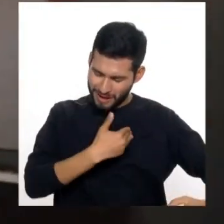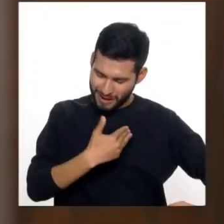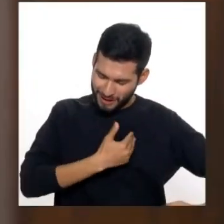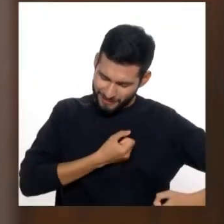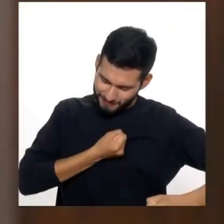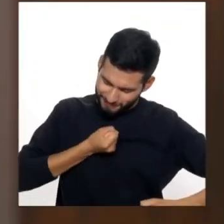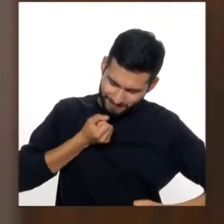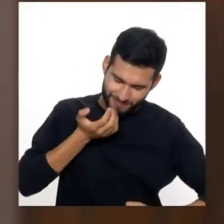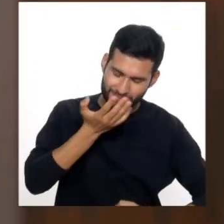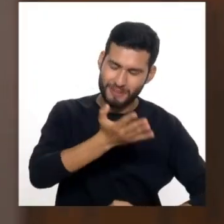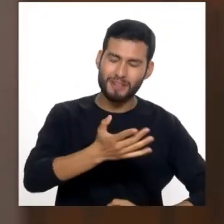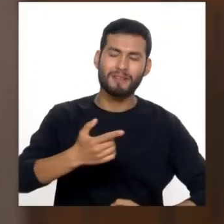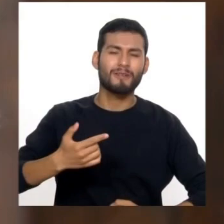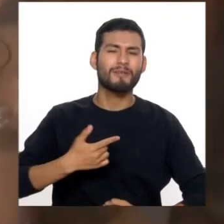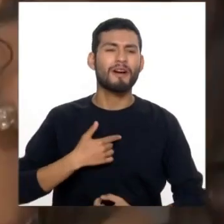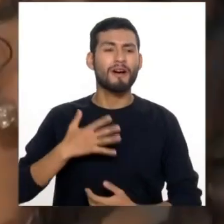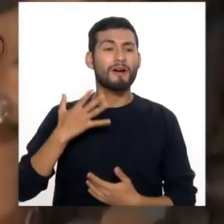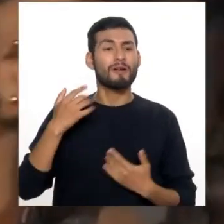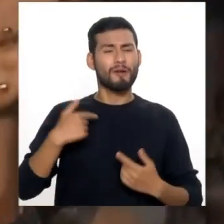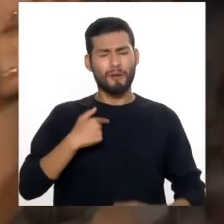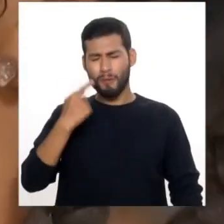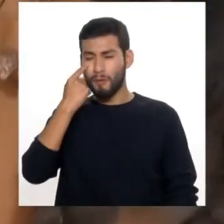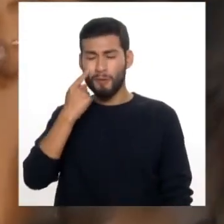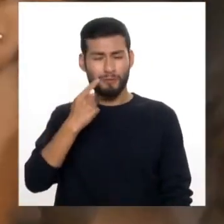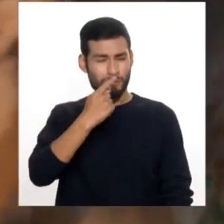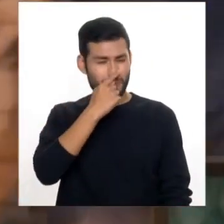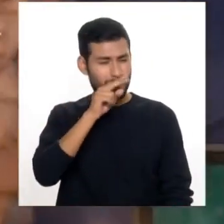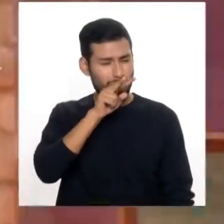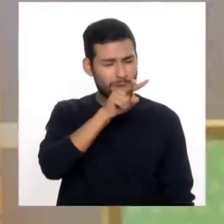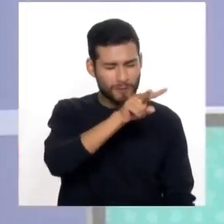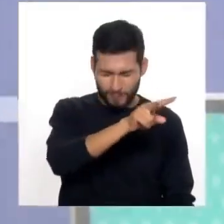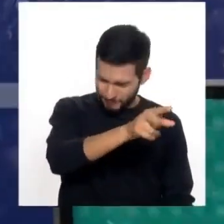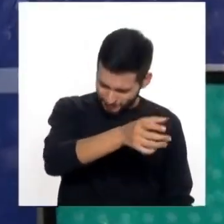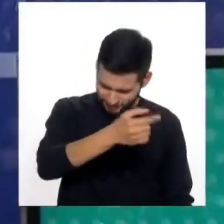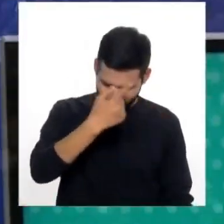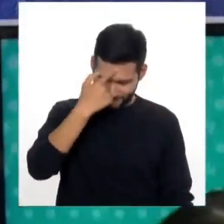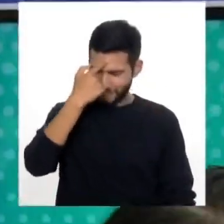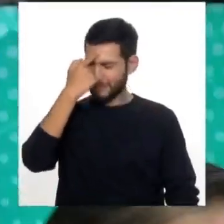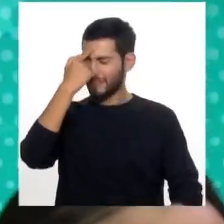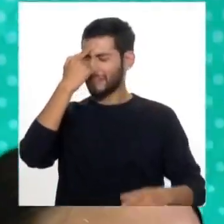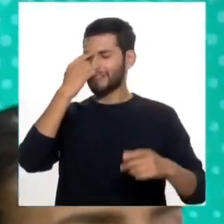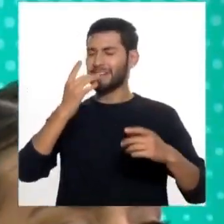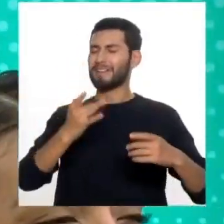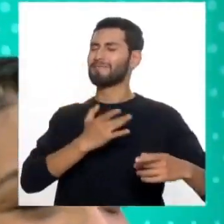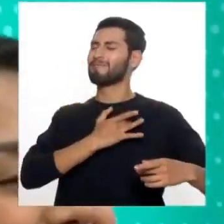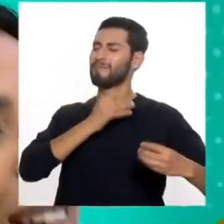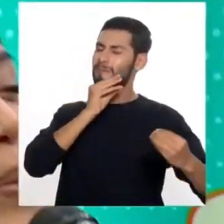Puedo robarte un beso solo con la mirada.